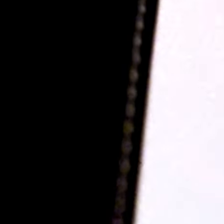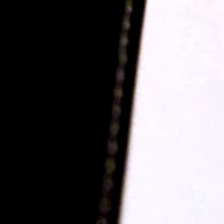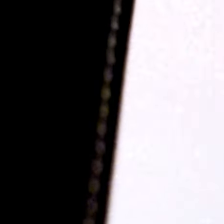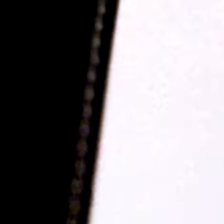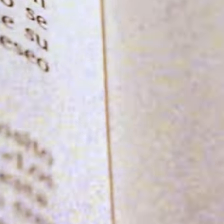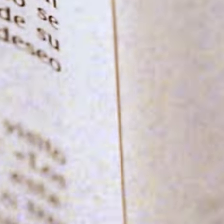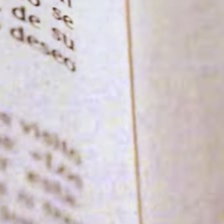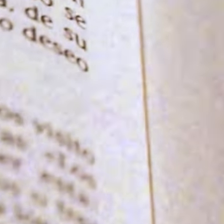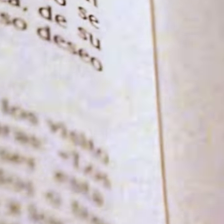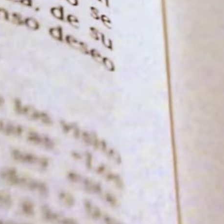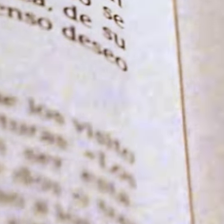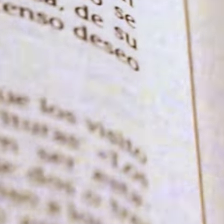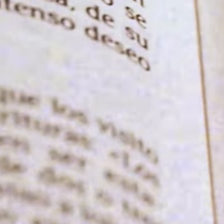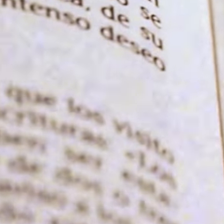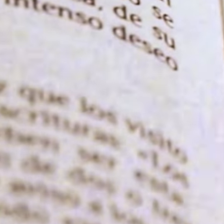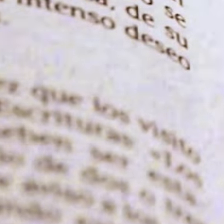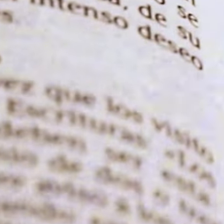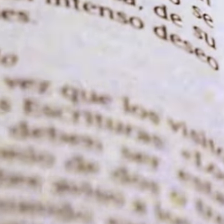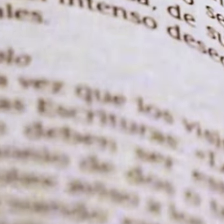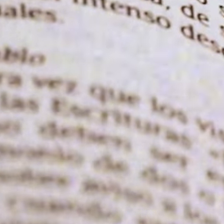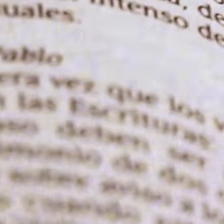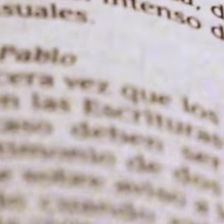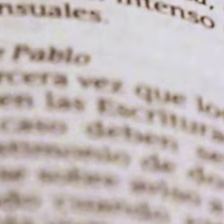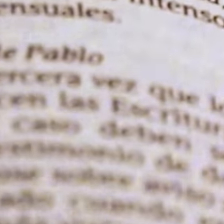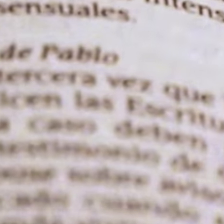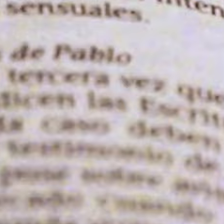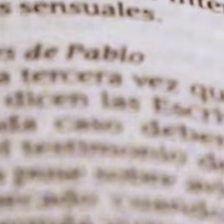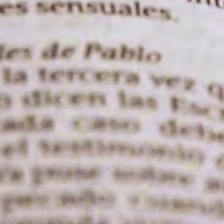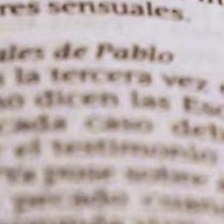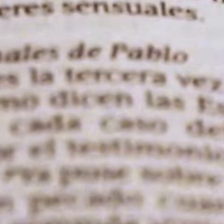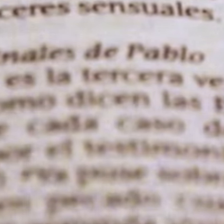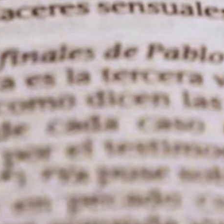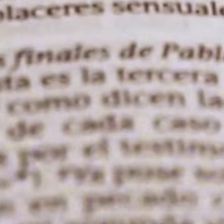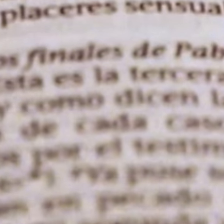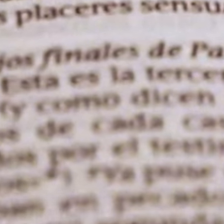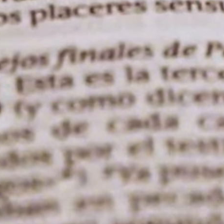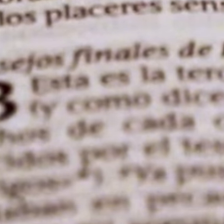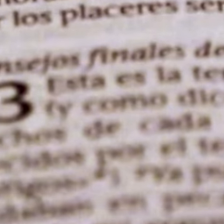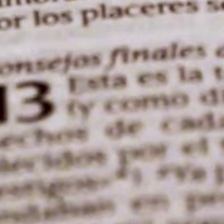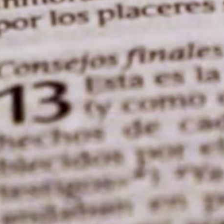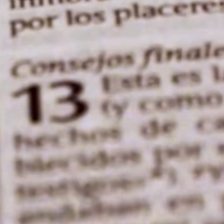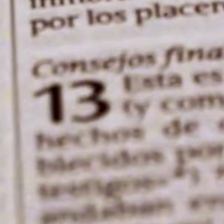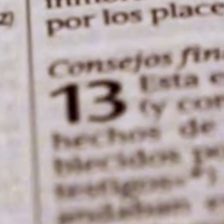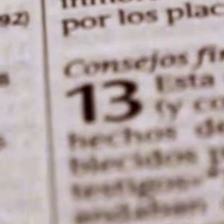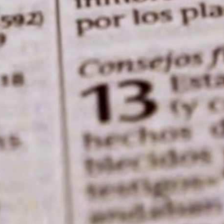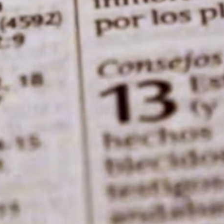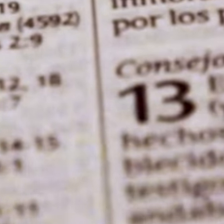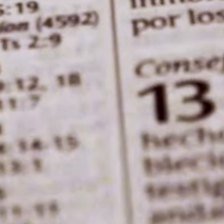No te veo, pero te siento. Saca este momento